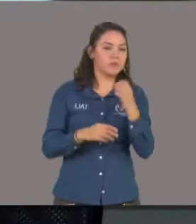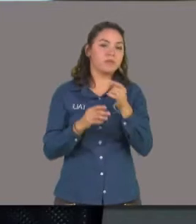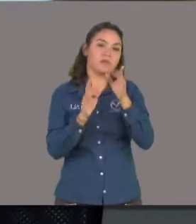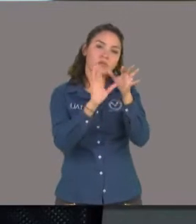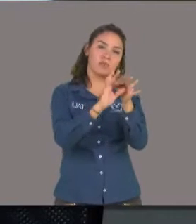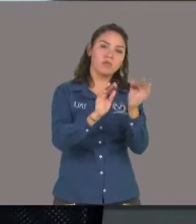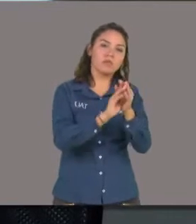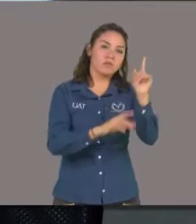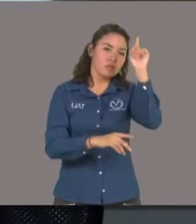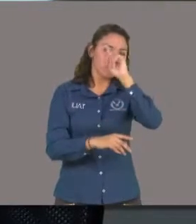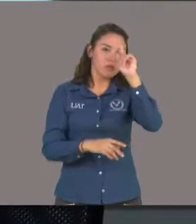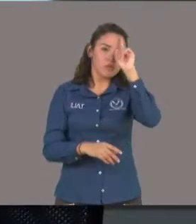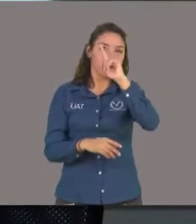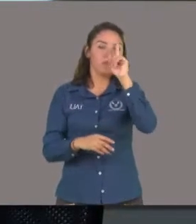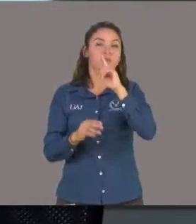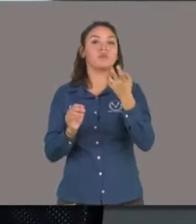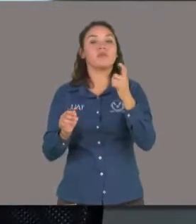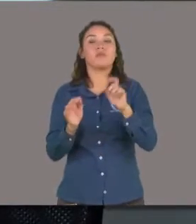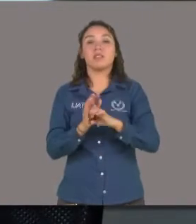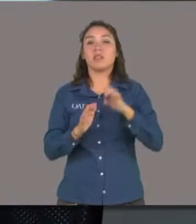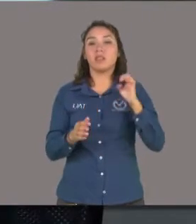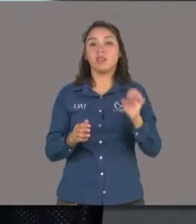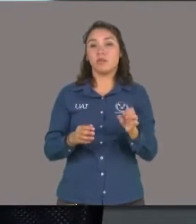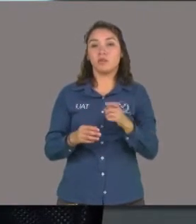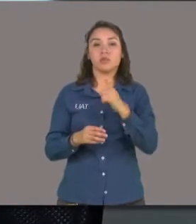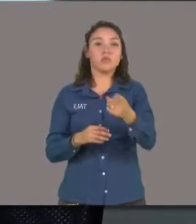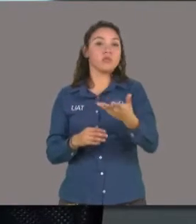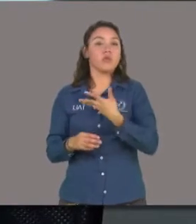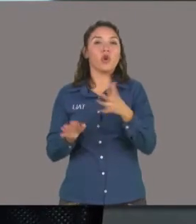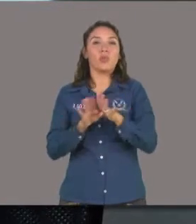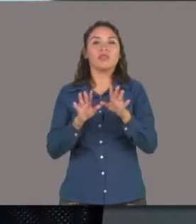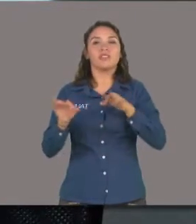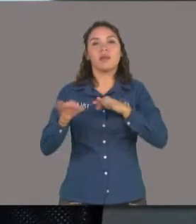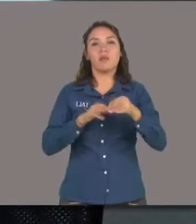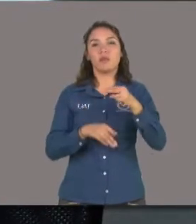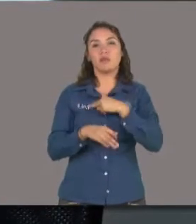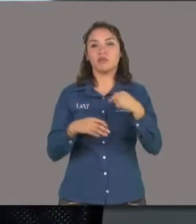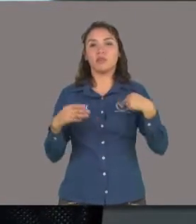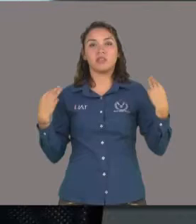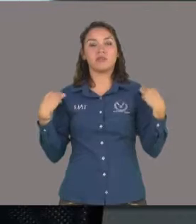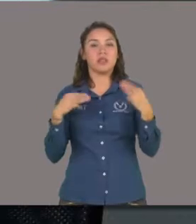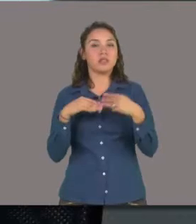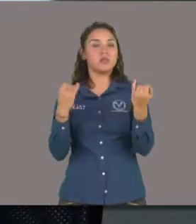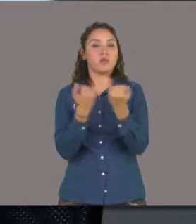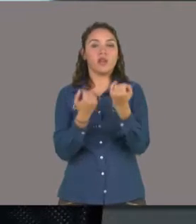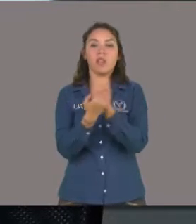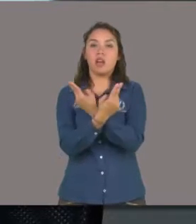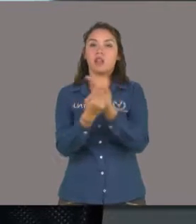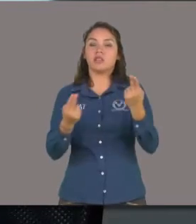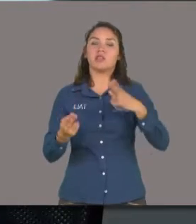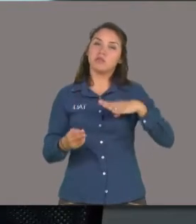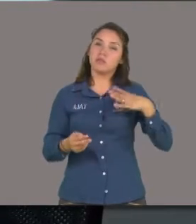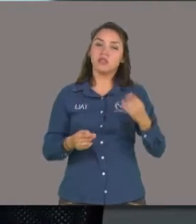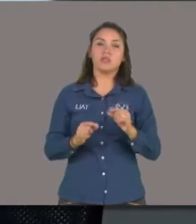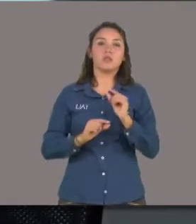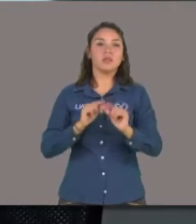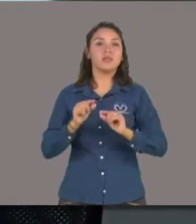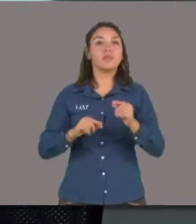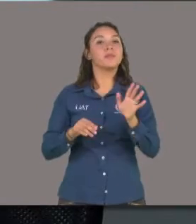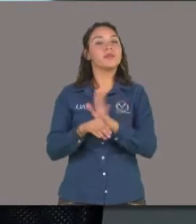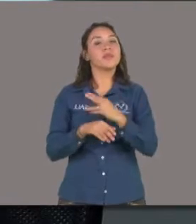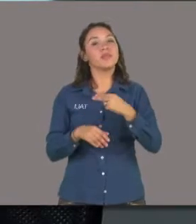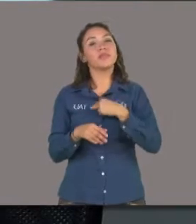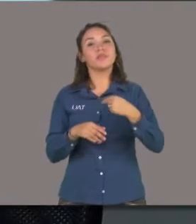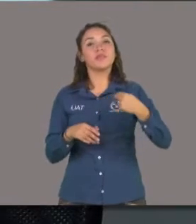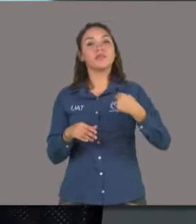de dirigirlos a la parte que son hábiles. Si bien es un trabajo de nosotros, también es un trabajo de ellos mismos. Porque la mayor parte